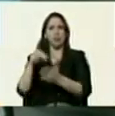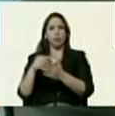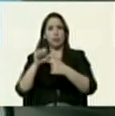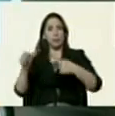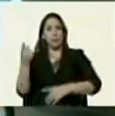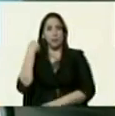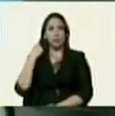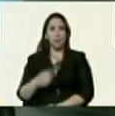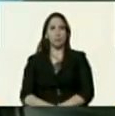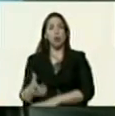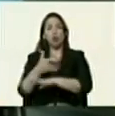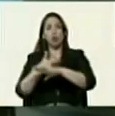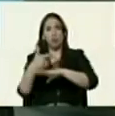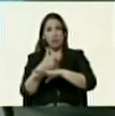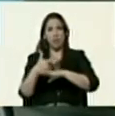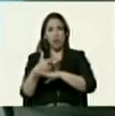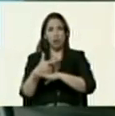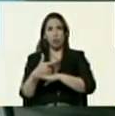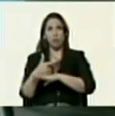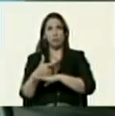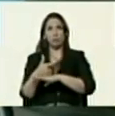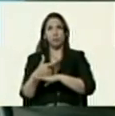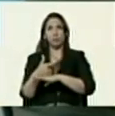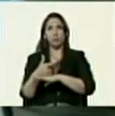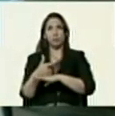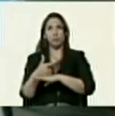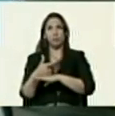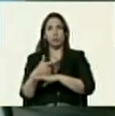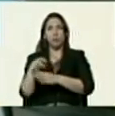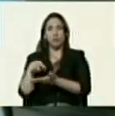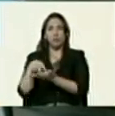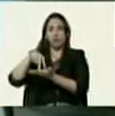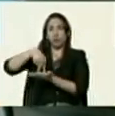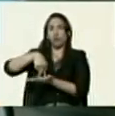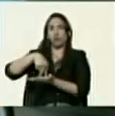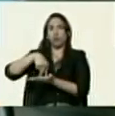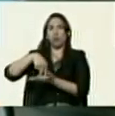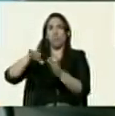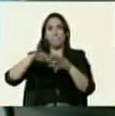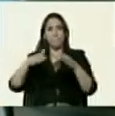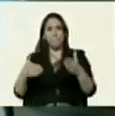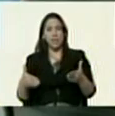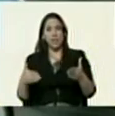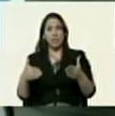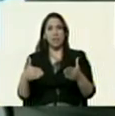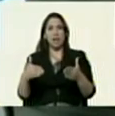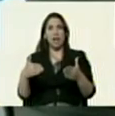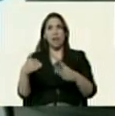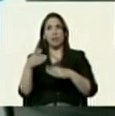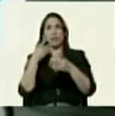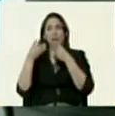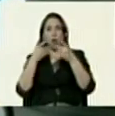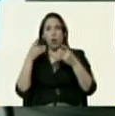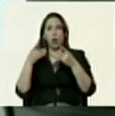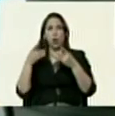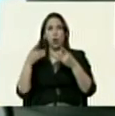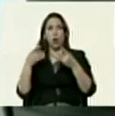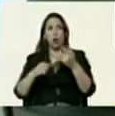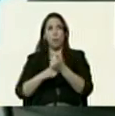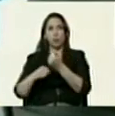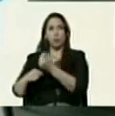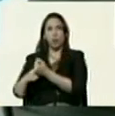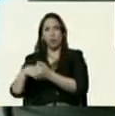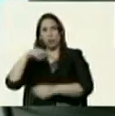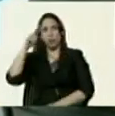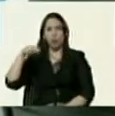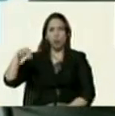gobierno, su gobierno, se había levantado de la mesa de diálogo auspiciada por Noruega porque se había